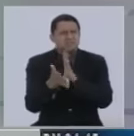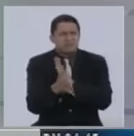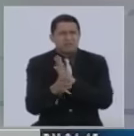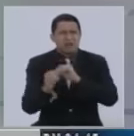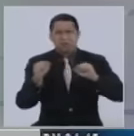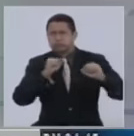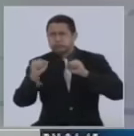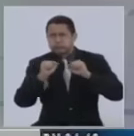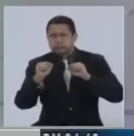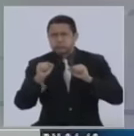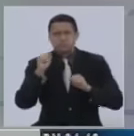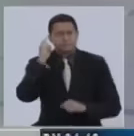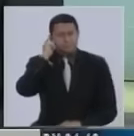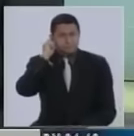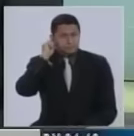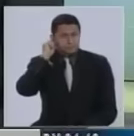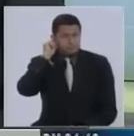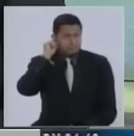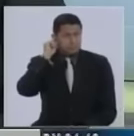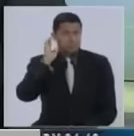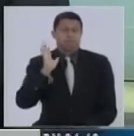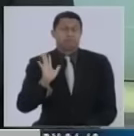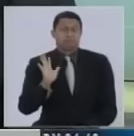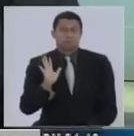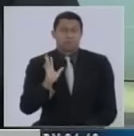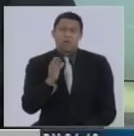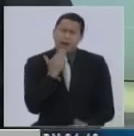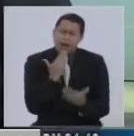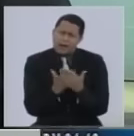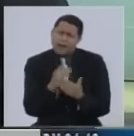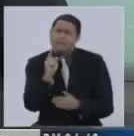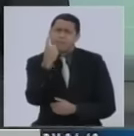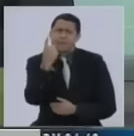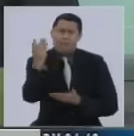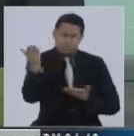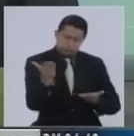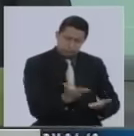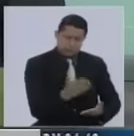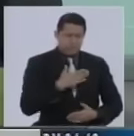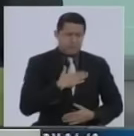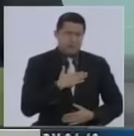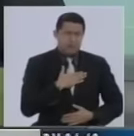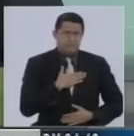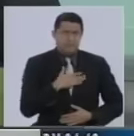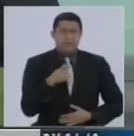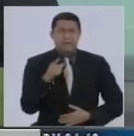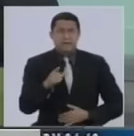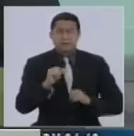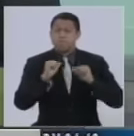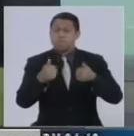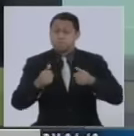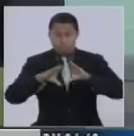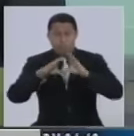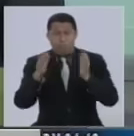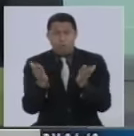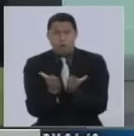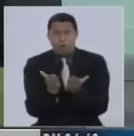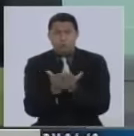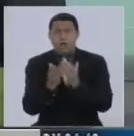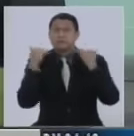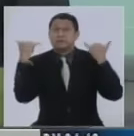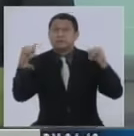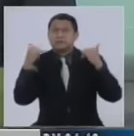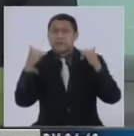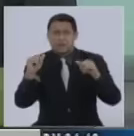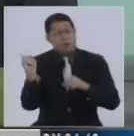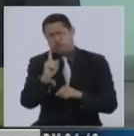la esclerosis múltiple doctor excelente bueno anent todo muchas gracias por esta oportunidad est es una iniciativa mundial de celebrar